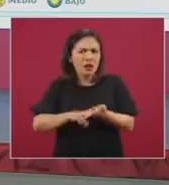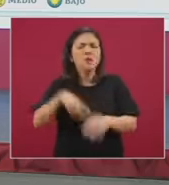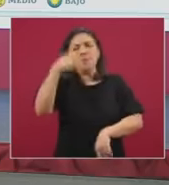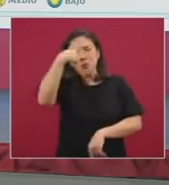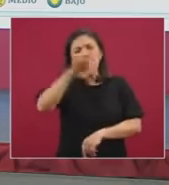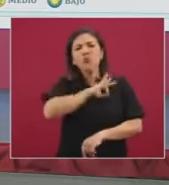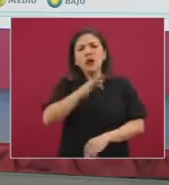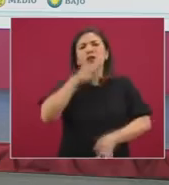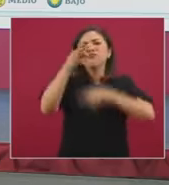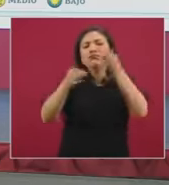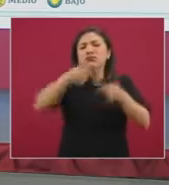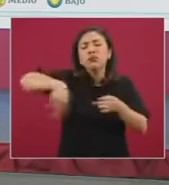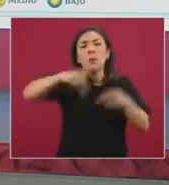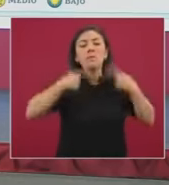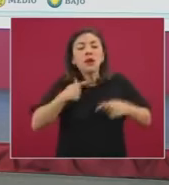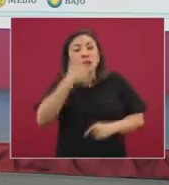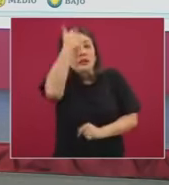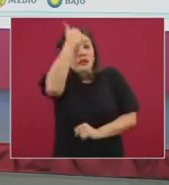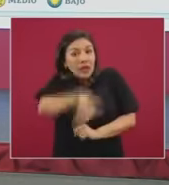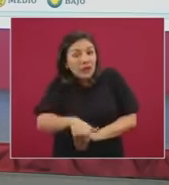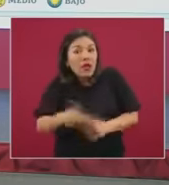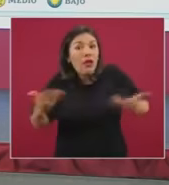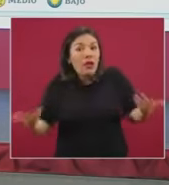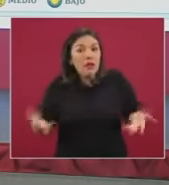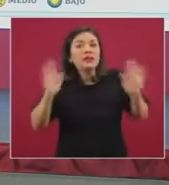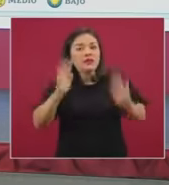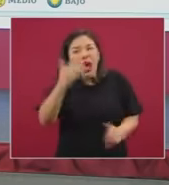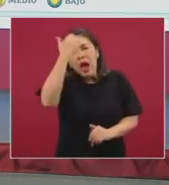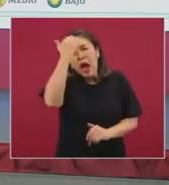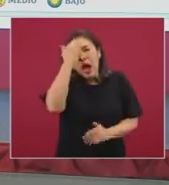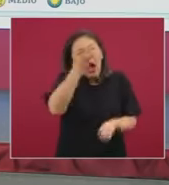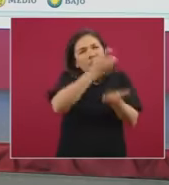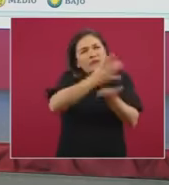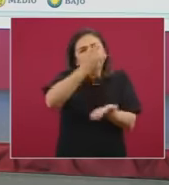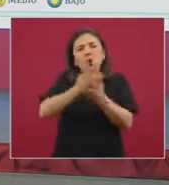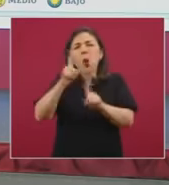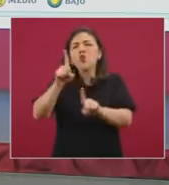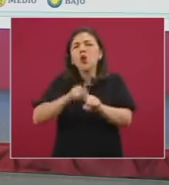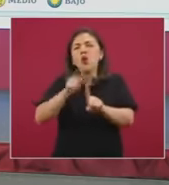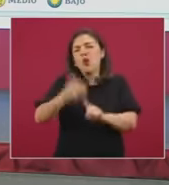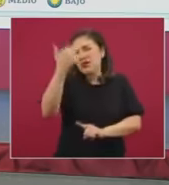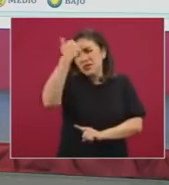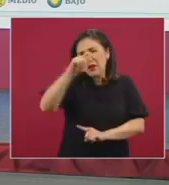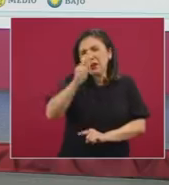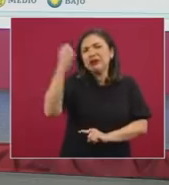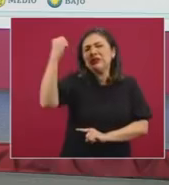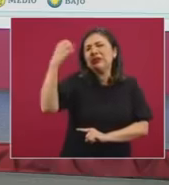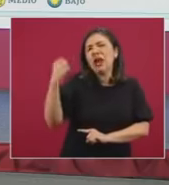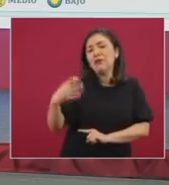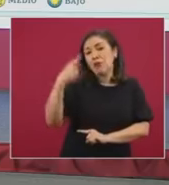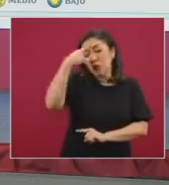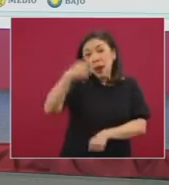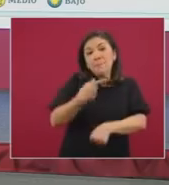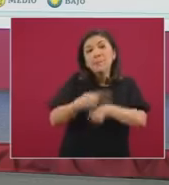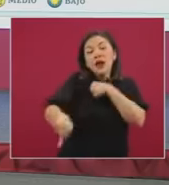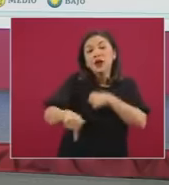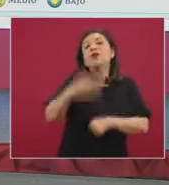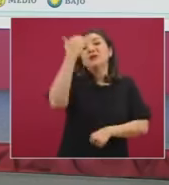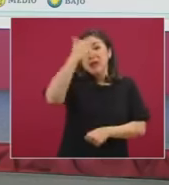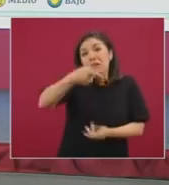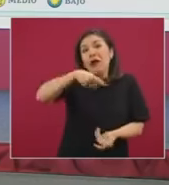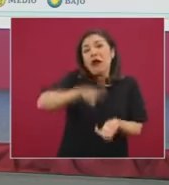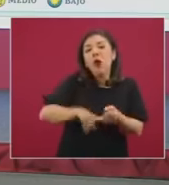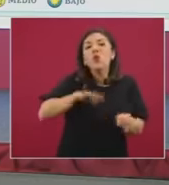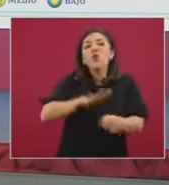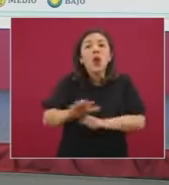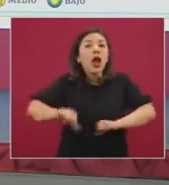lado, comunicar el riesgo a la población. La población ya identifica esto como un semáforo de riesgo, sabiendo qué